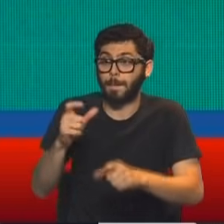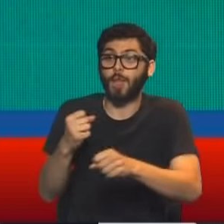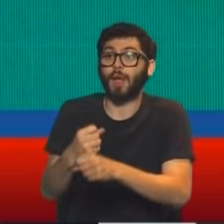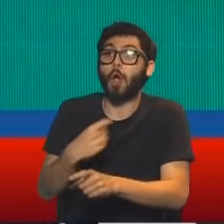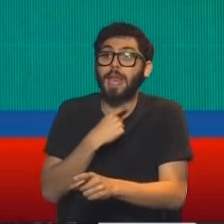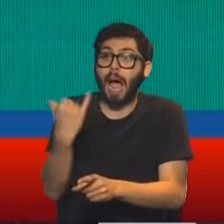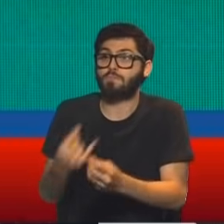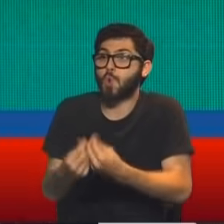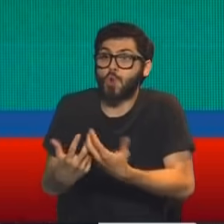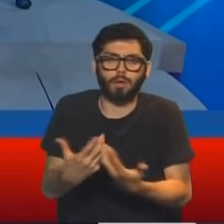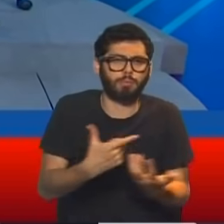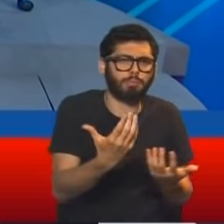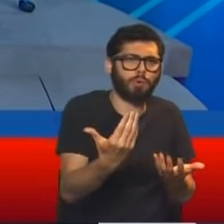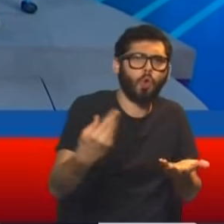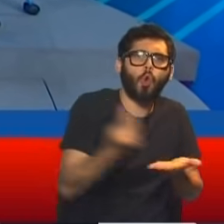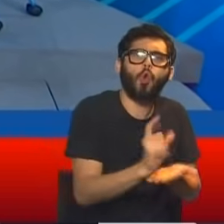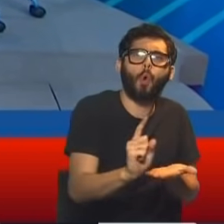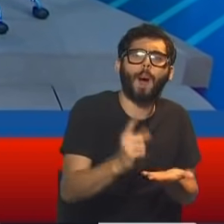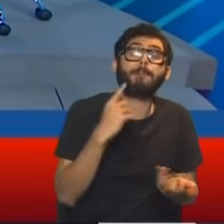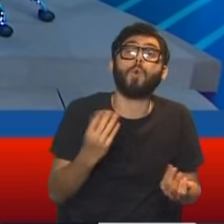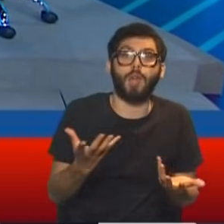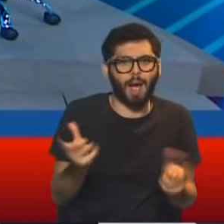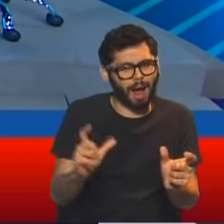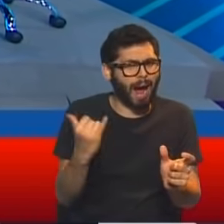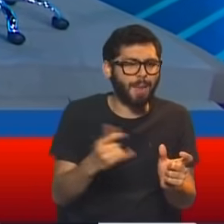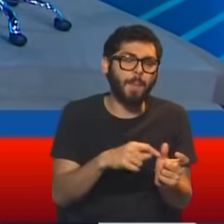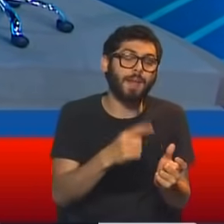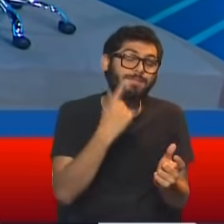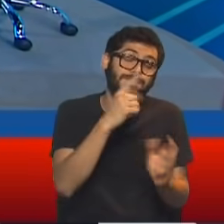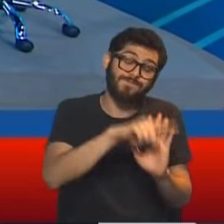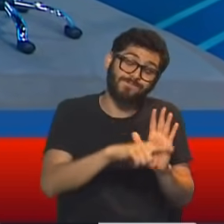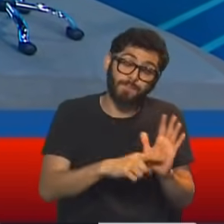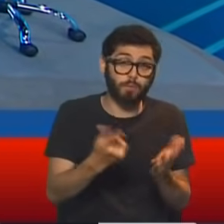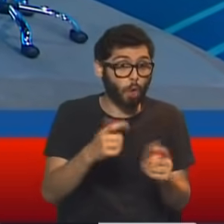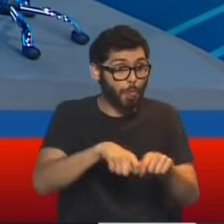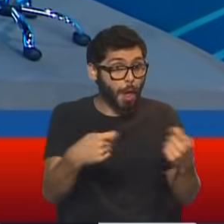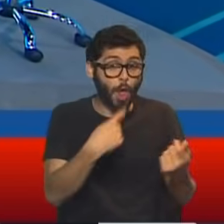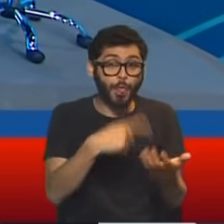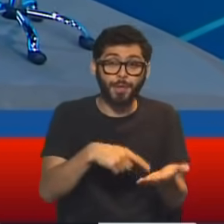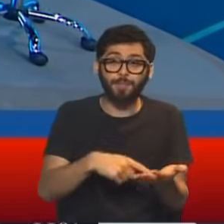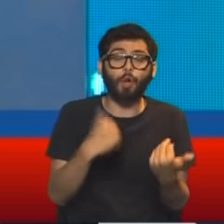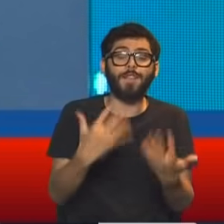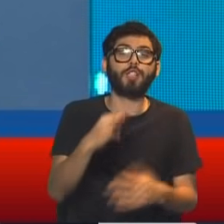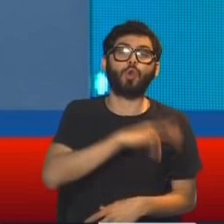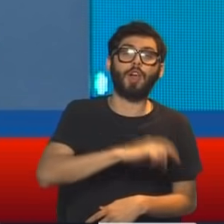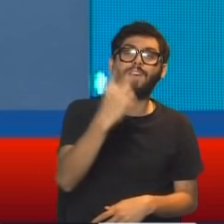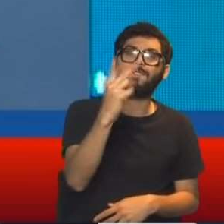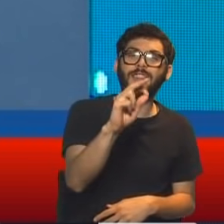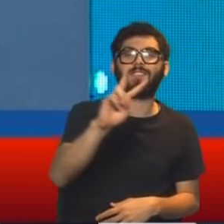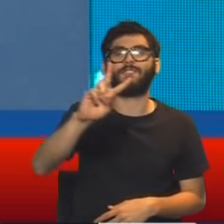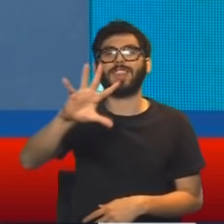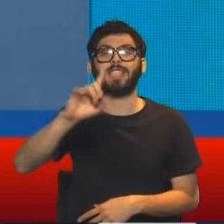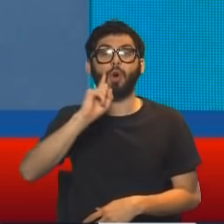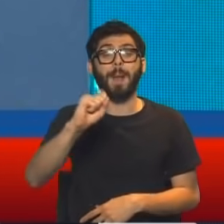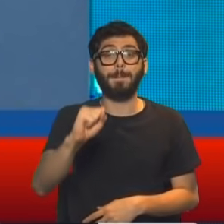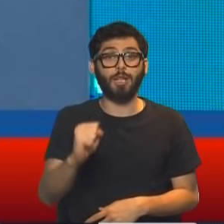ver con las condiciones. La precariedad. Habría que chequear. Pero las mismas notas que publicaban hoy los diarios decía que se ofrece un sueldo de entre 20 y 25 mil